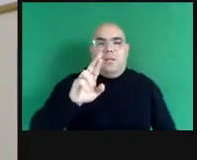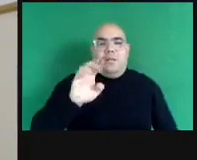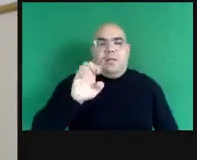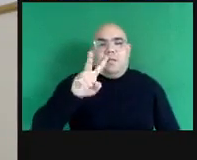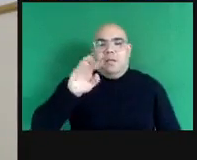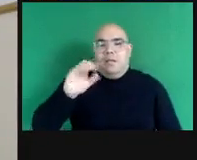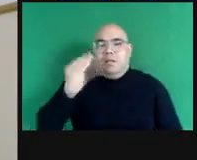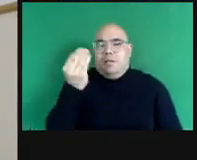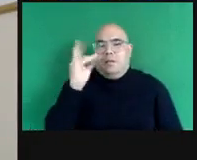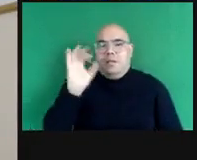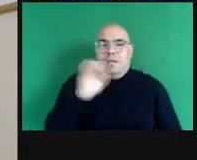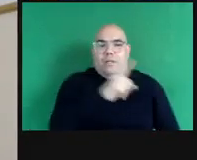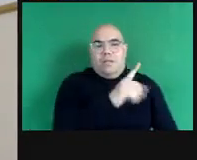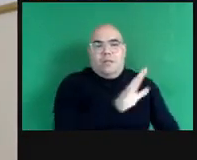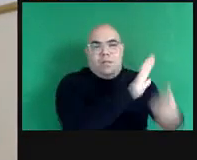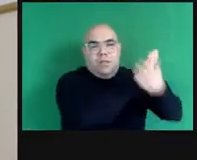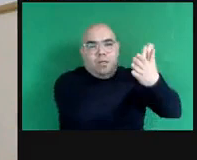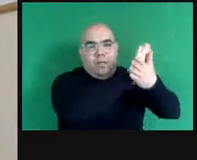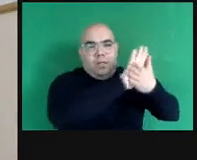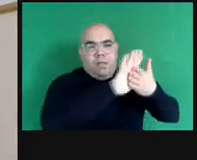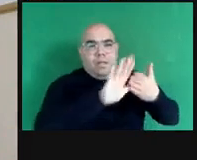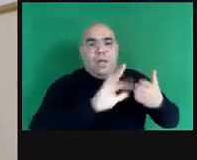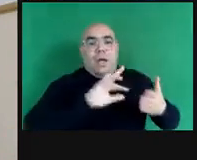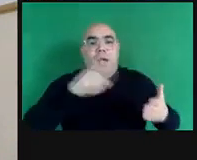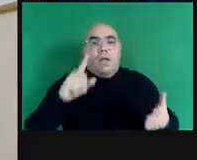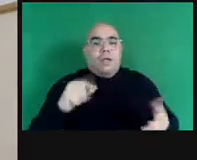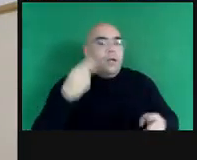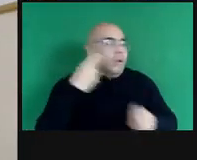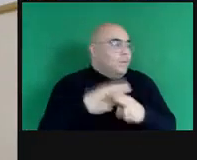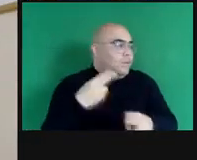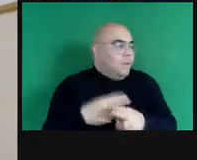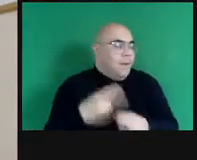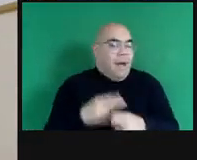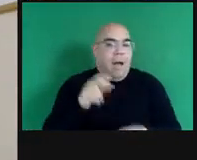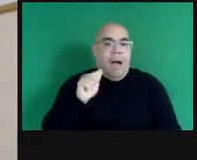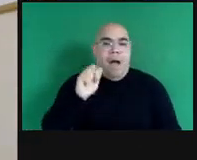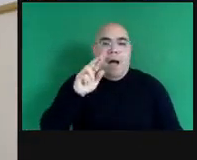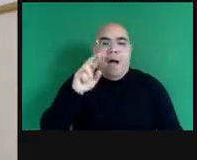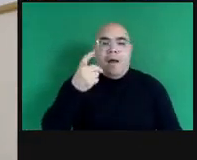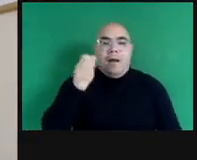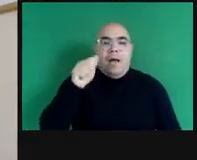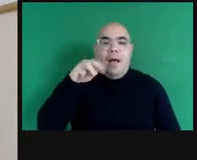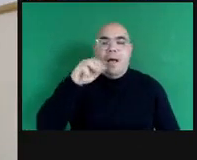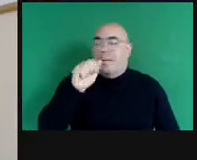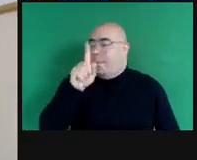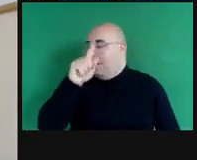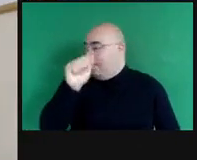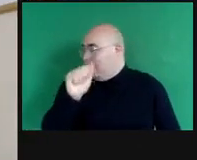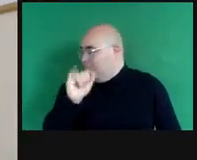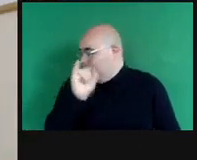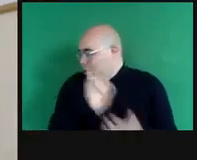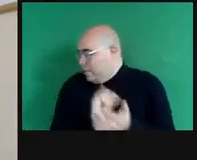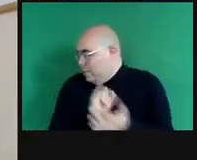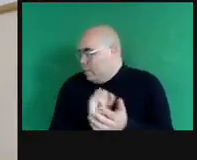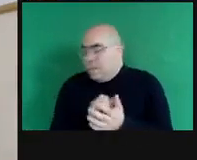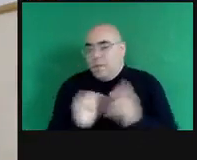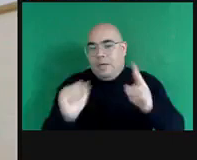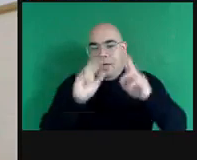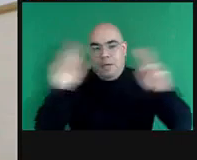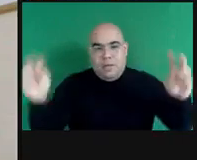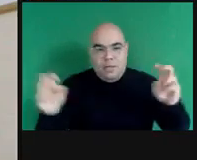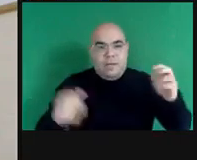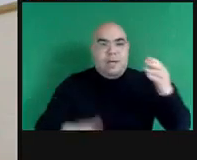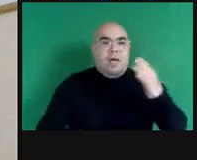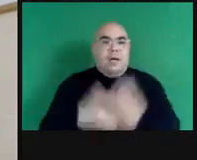ese pañete especial llamado argamasa, que también pues es un elemento en tierra y que está compuesto, entre otros, por el cagajón del caballo,